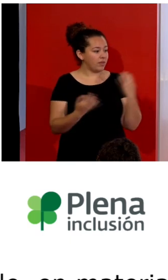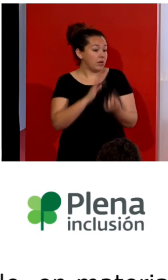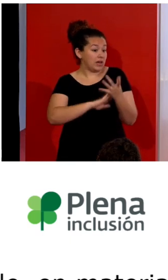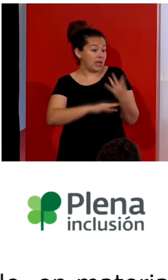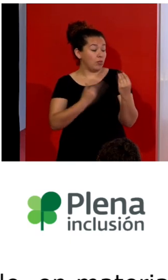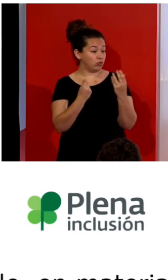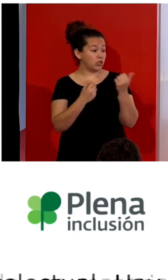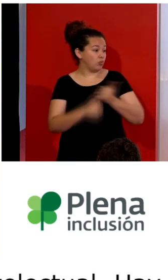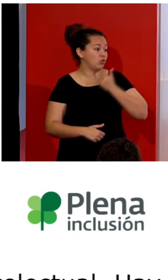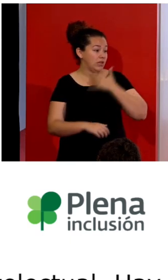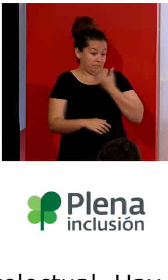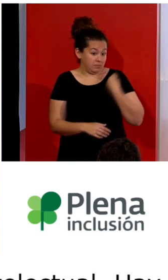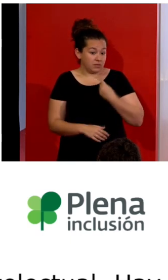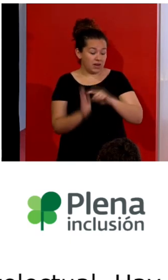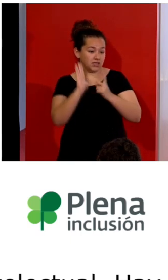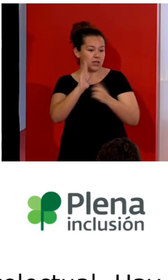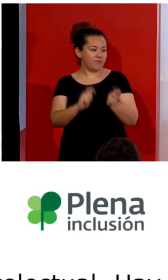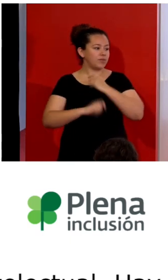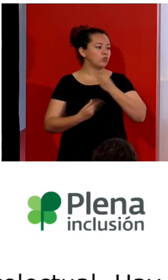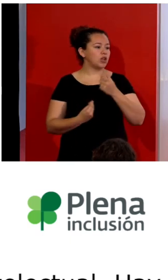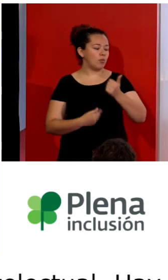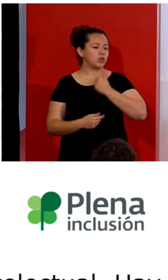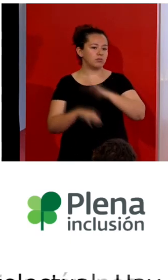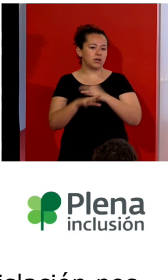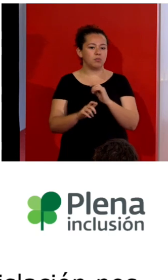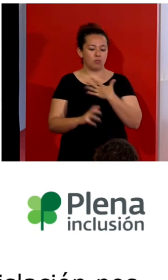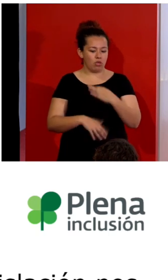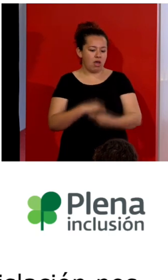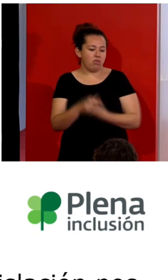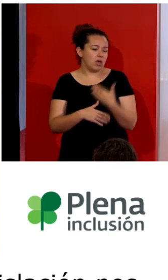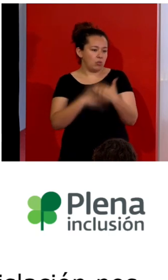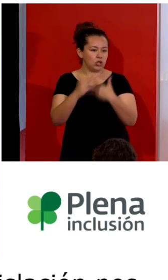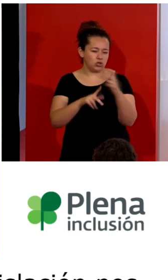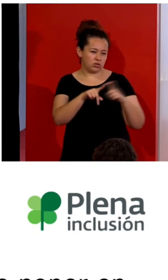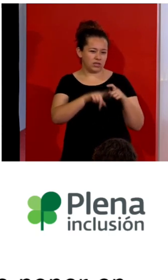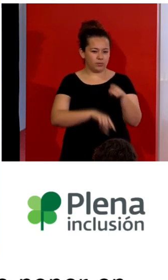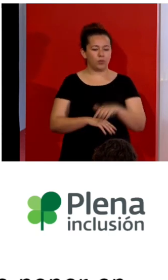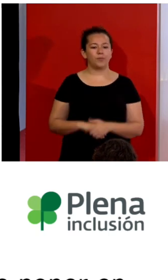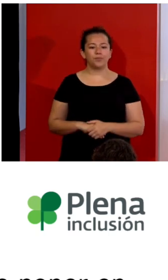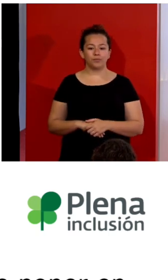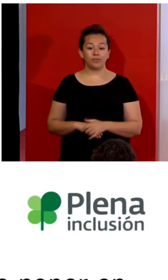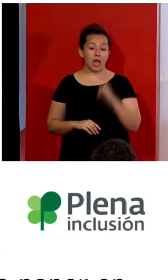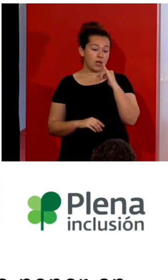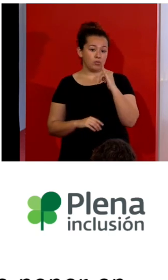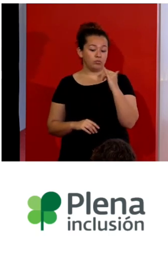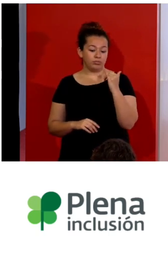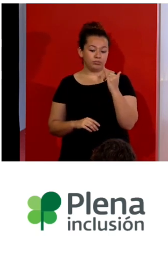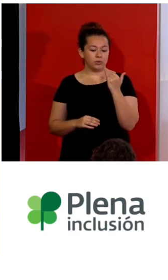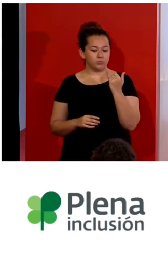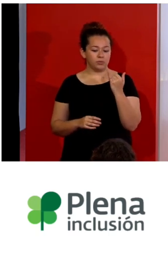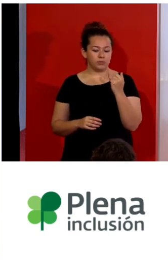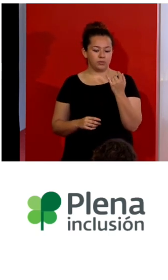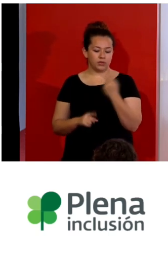propia legislación nos da oportunidades para verdaderamente poner en marcha procesos de este tipo. Hay un margen importante de negociación